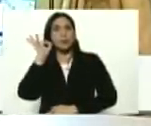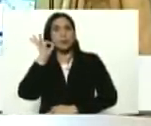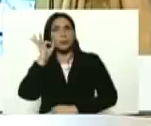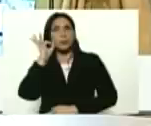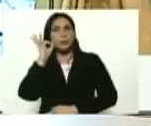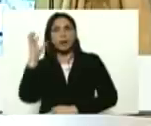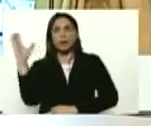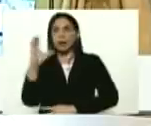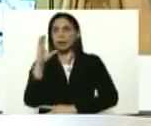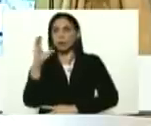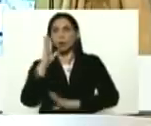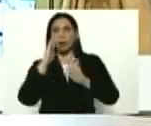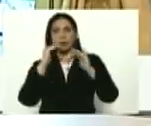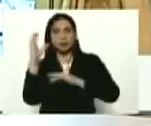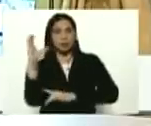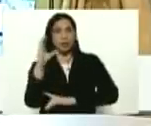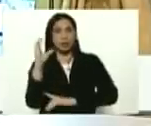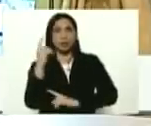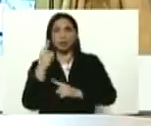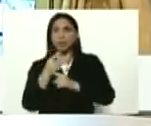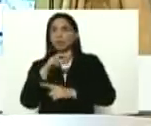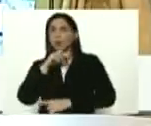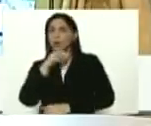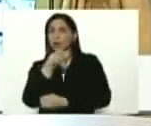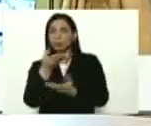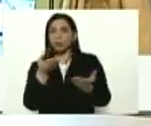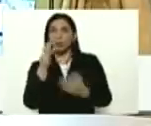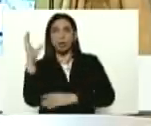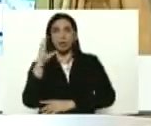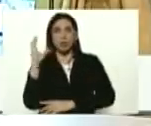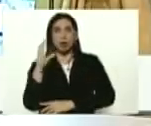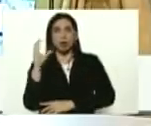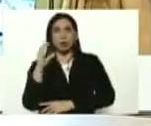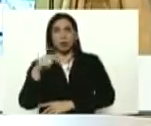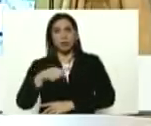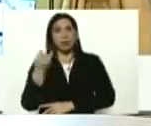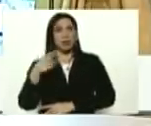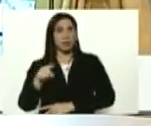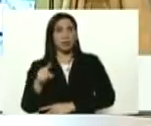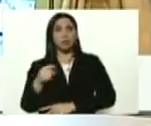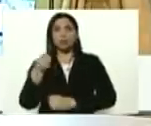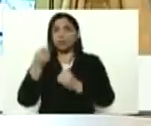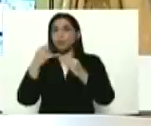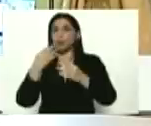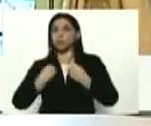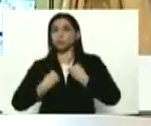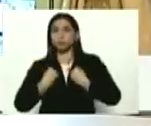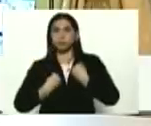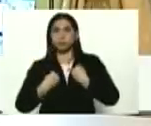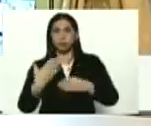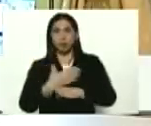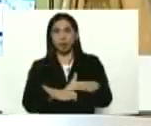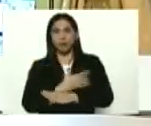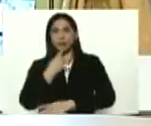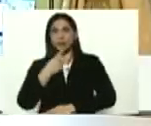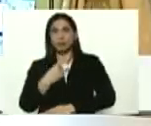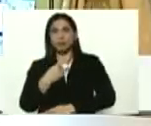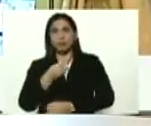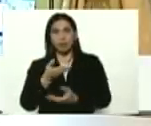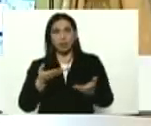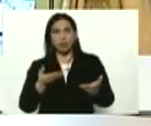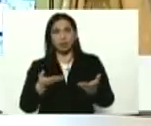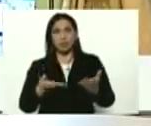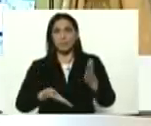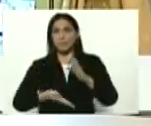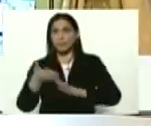Caricuao. Atención, Caricuao, tengo que hablar con ustedes, Caricuao. Aquí tengo unos números preocupantes. Bueno, pero antes de decirle esto, vámonos al